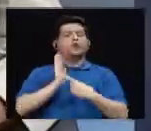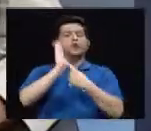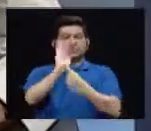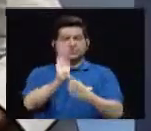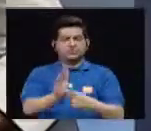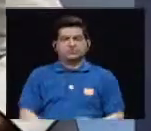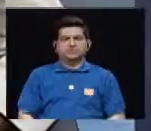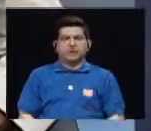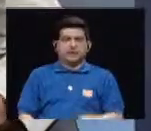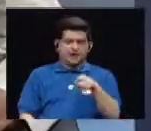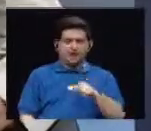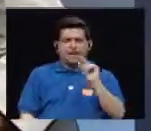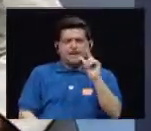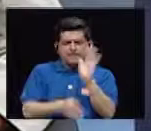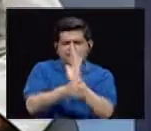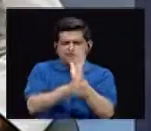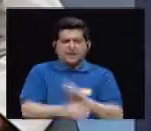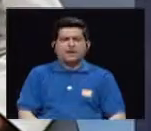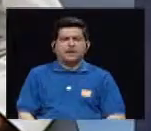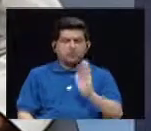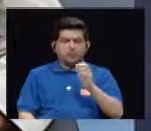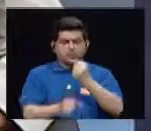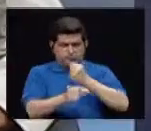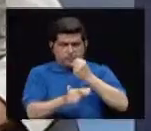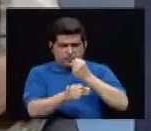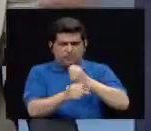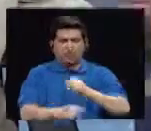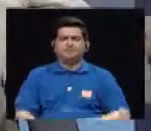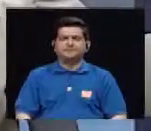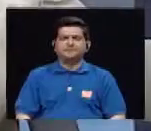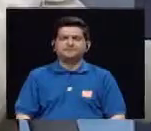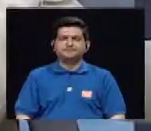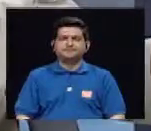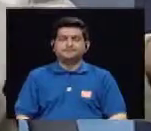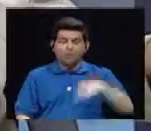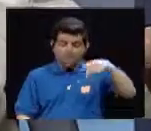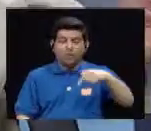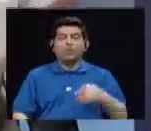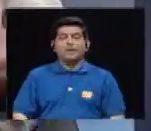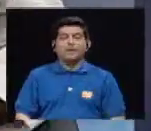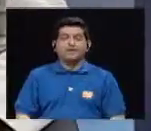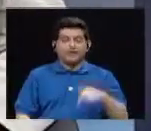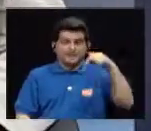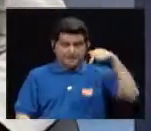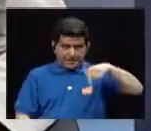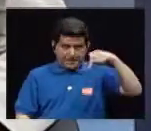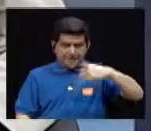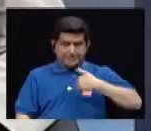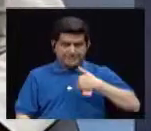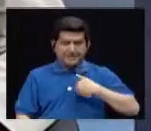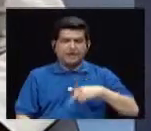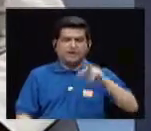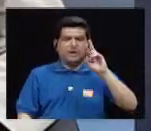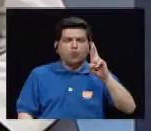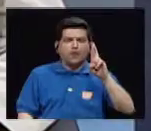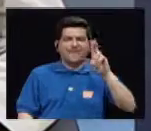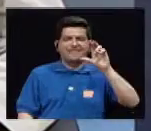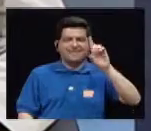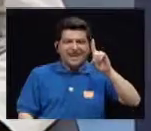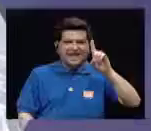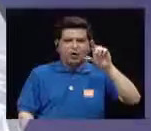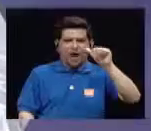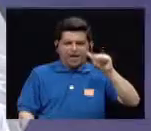presentar un corto de su autoría. De manera que tenemos hoy a Rubén Darío